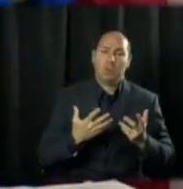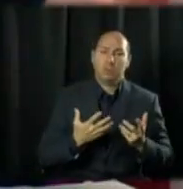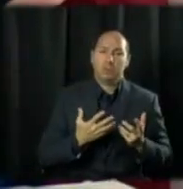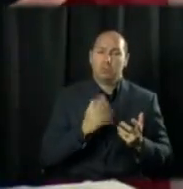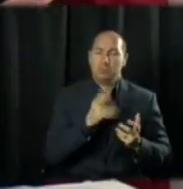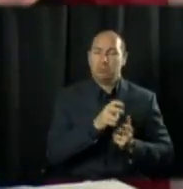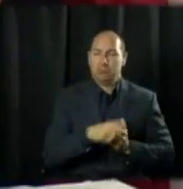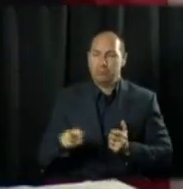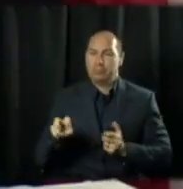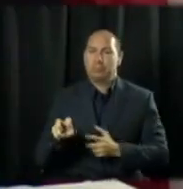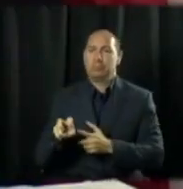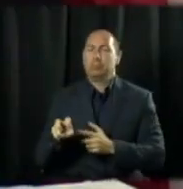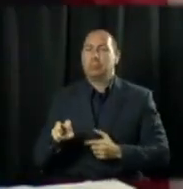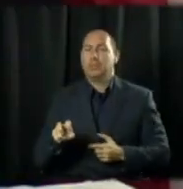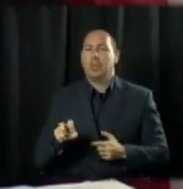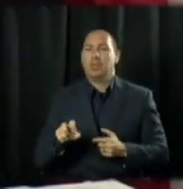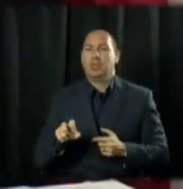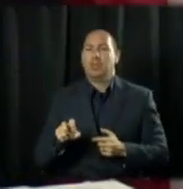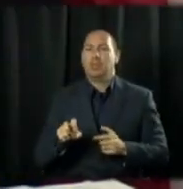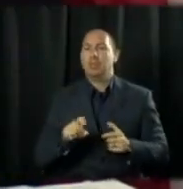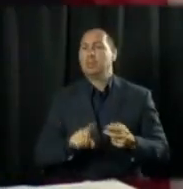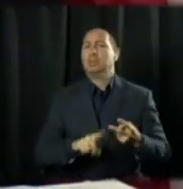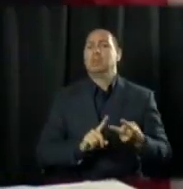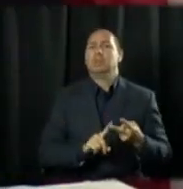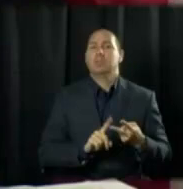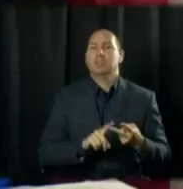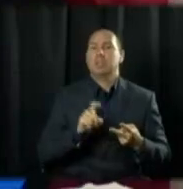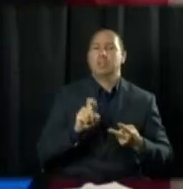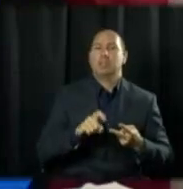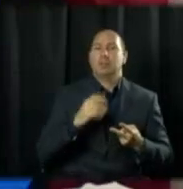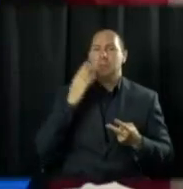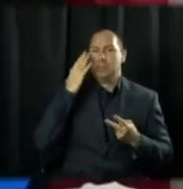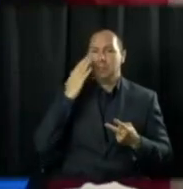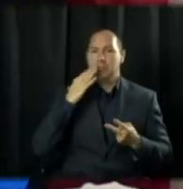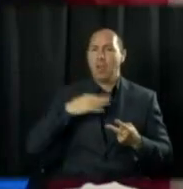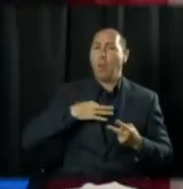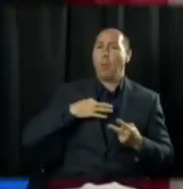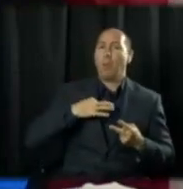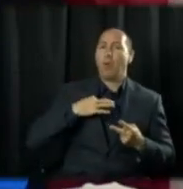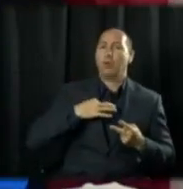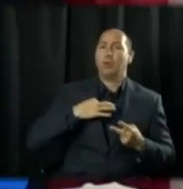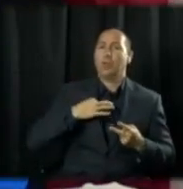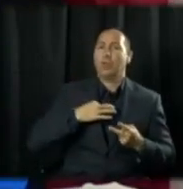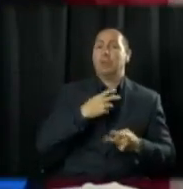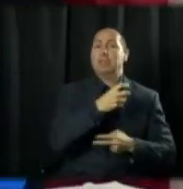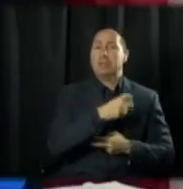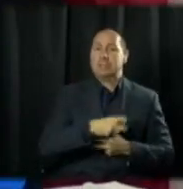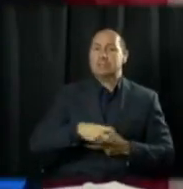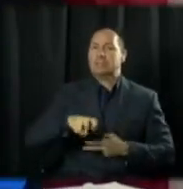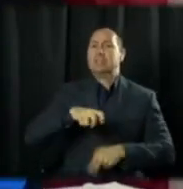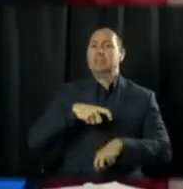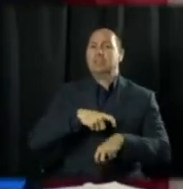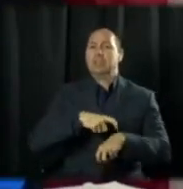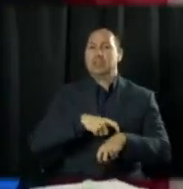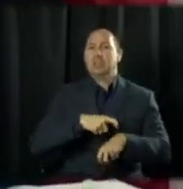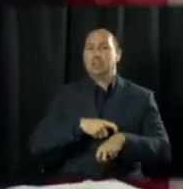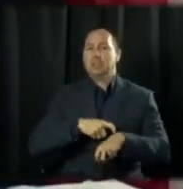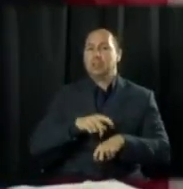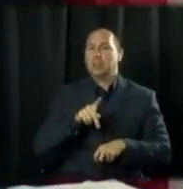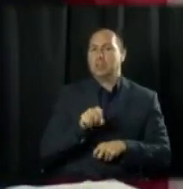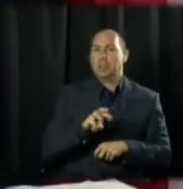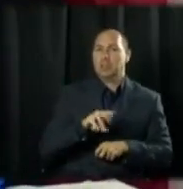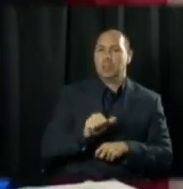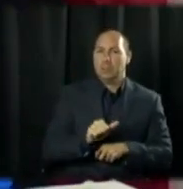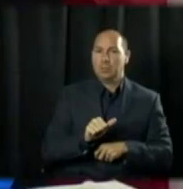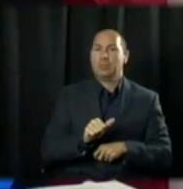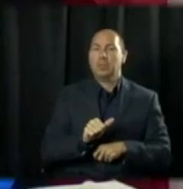a LUMA. Lo segundo es que tiene que tomar en consideración que la transición voluntaria o un retiro temprano se ofreció